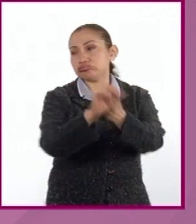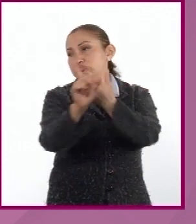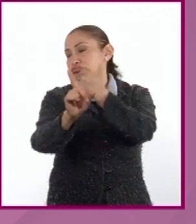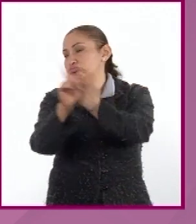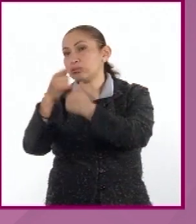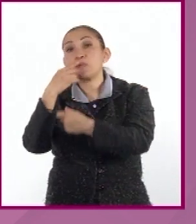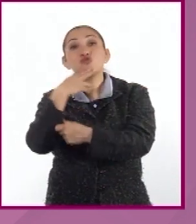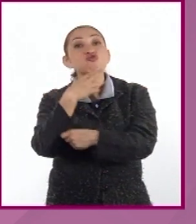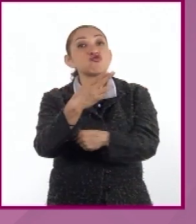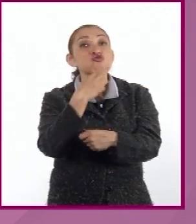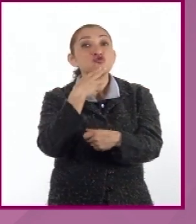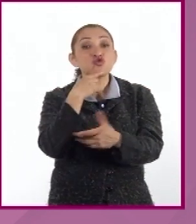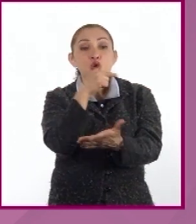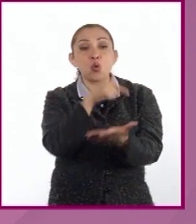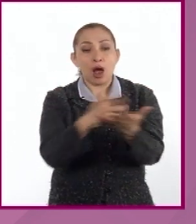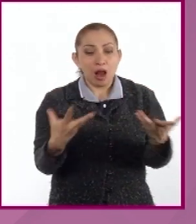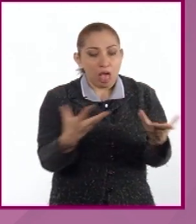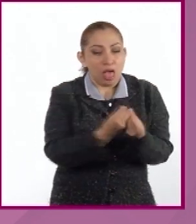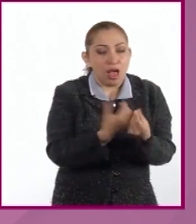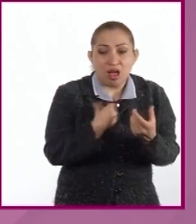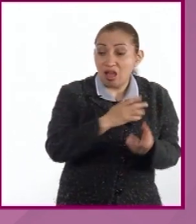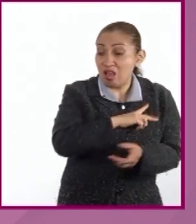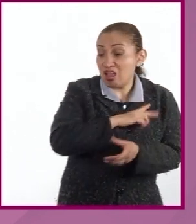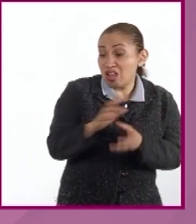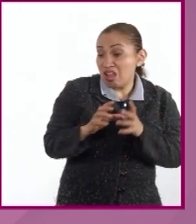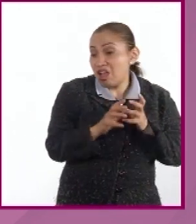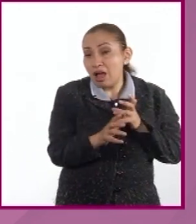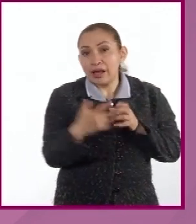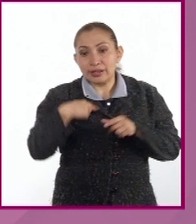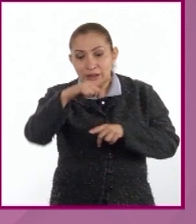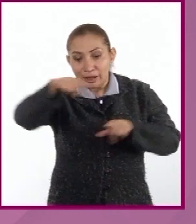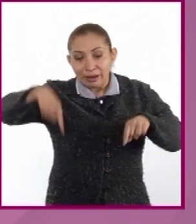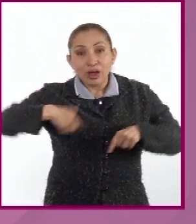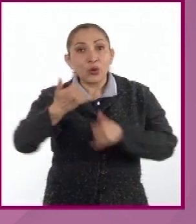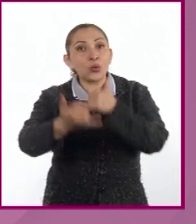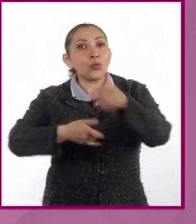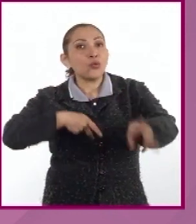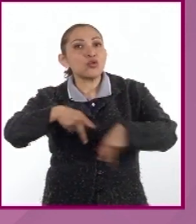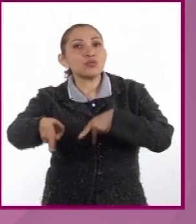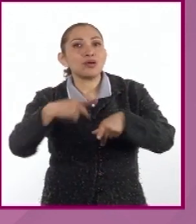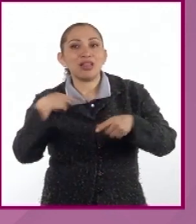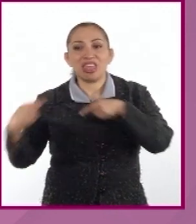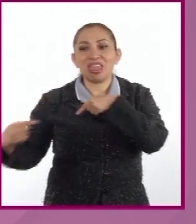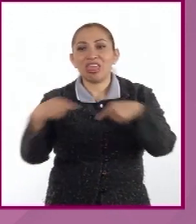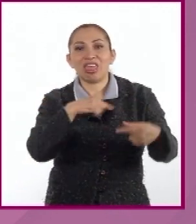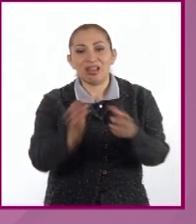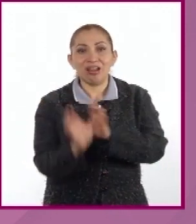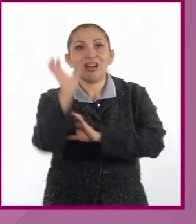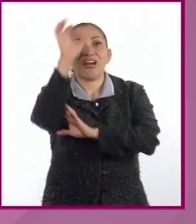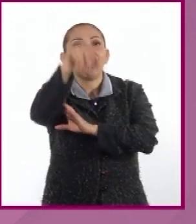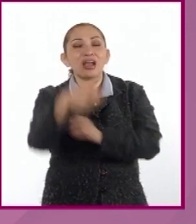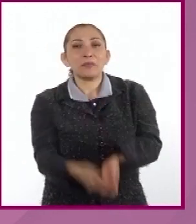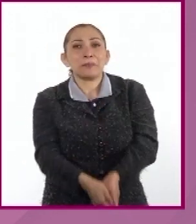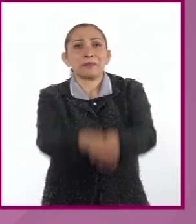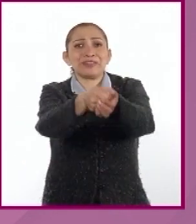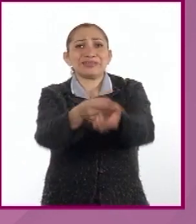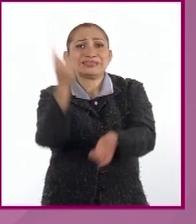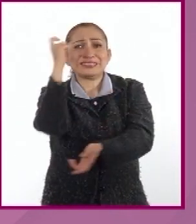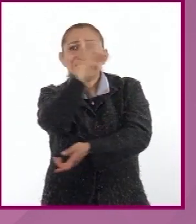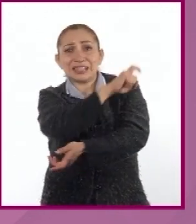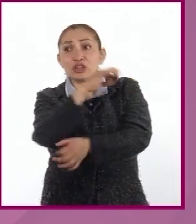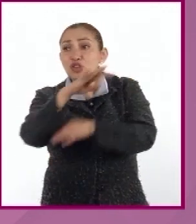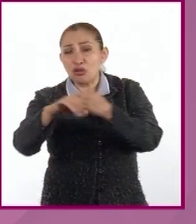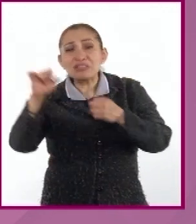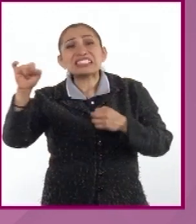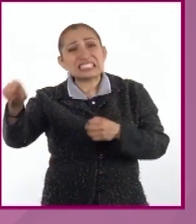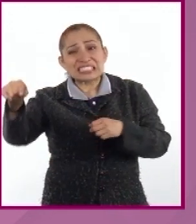por el uso de los espacios comunes, sobre todo de la cancha para jugar fútbol, básquet y voleibol. A pesar de que todas